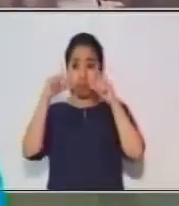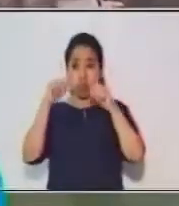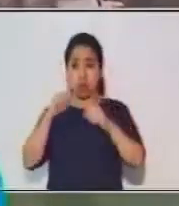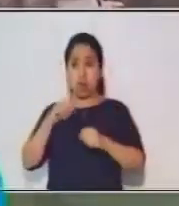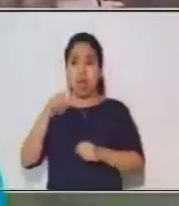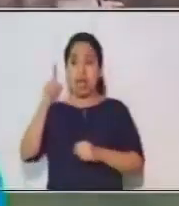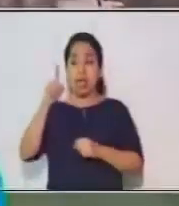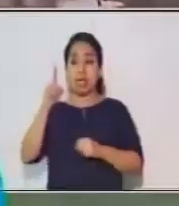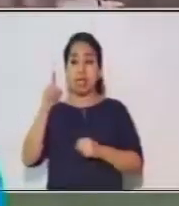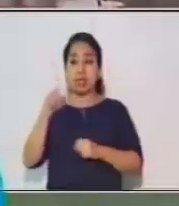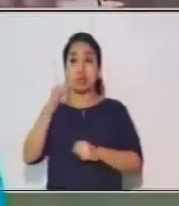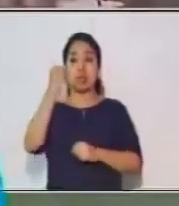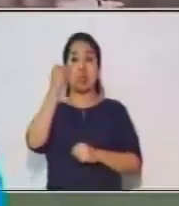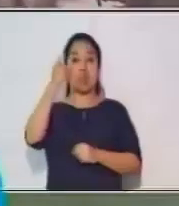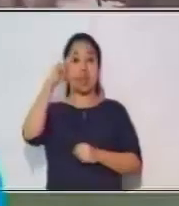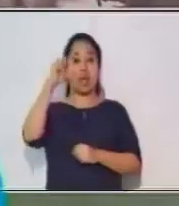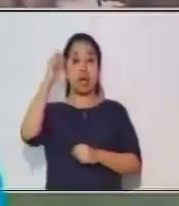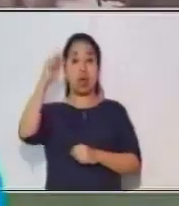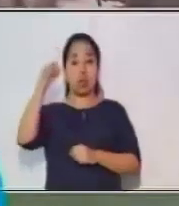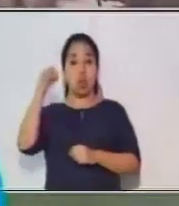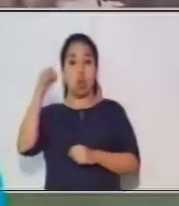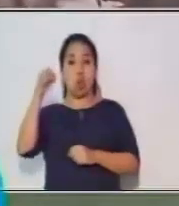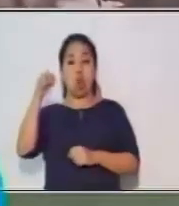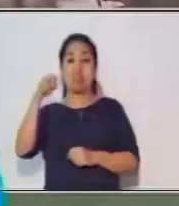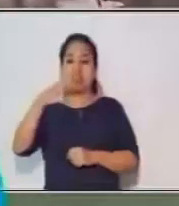un ícono de nuestro país.